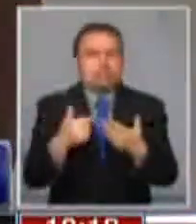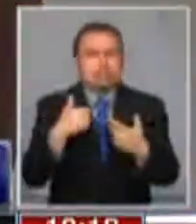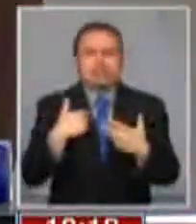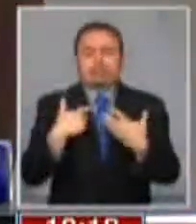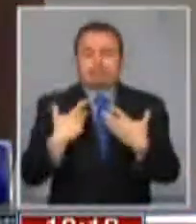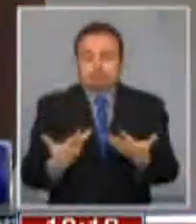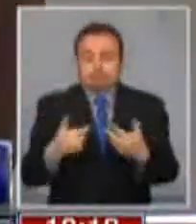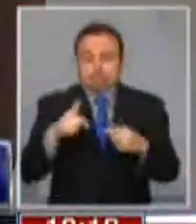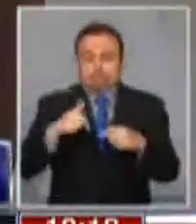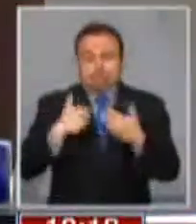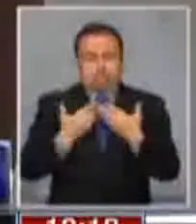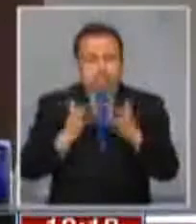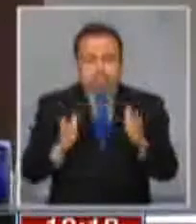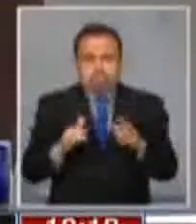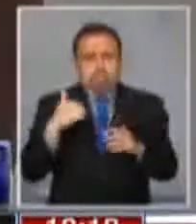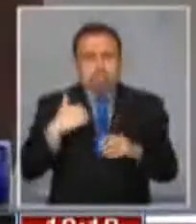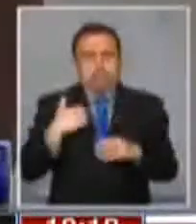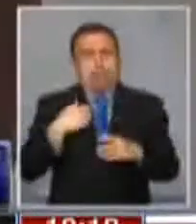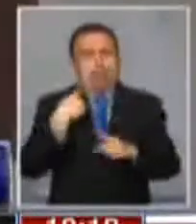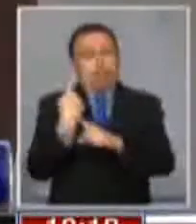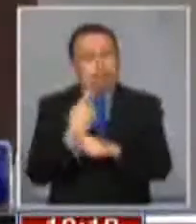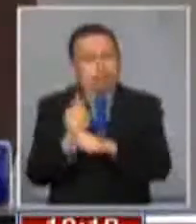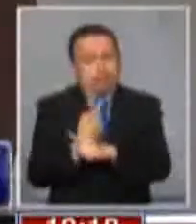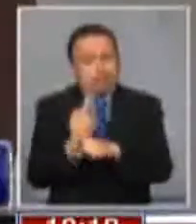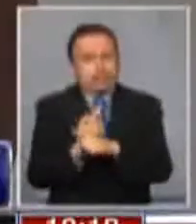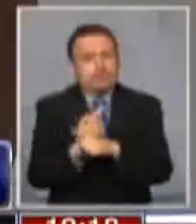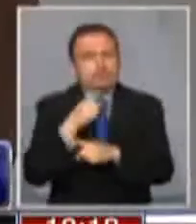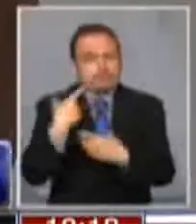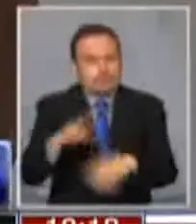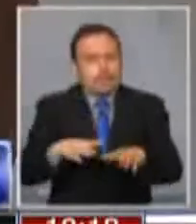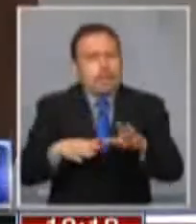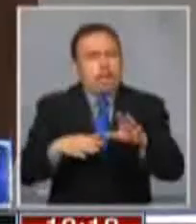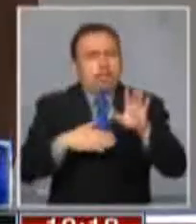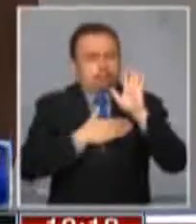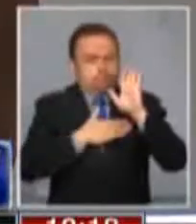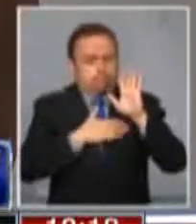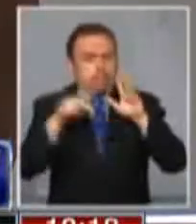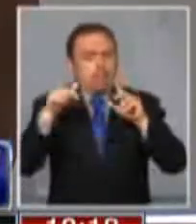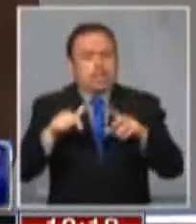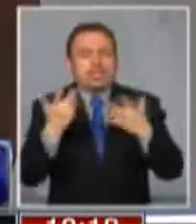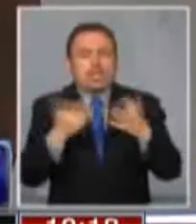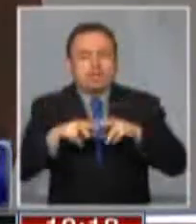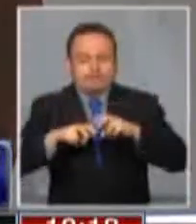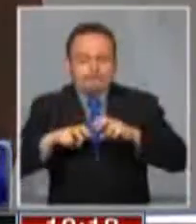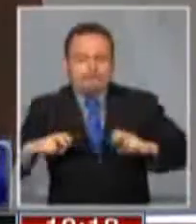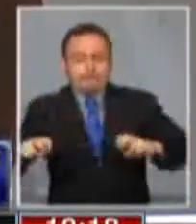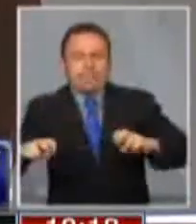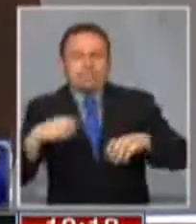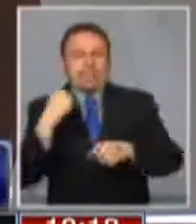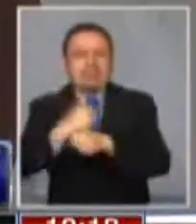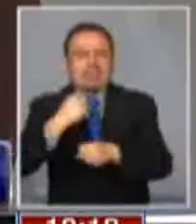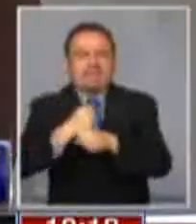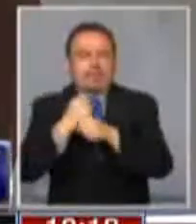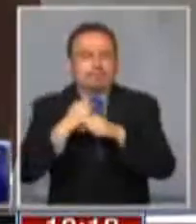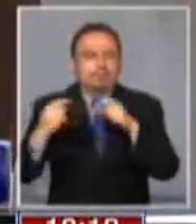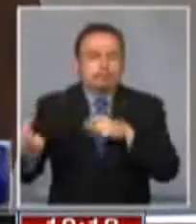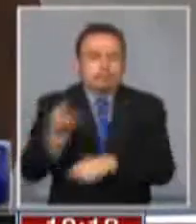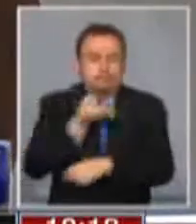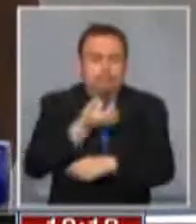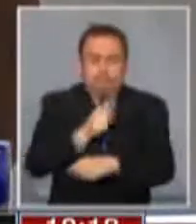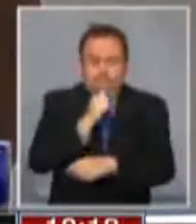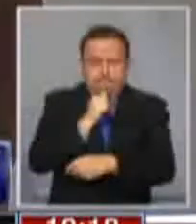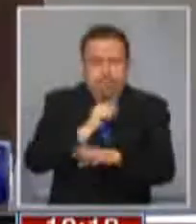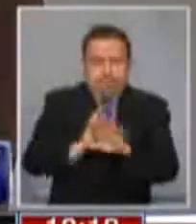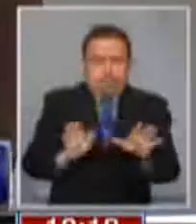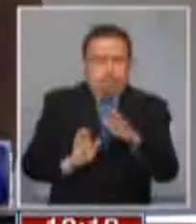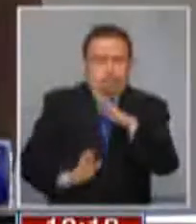al diálogo. Se nos han prometido estas famosas mesas de trabajo que se han comentado mucho, pero estas mesas de trabajo aún no se han